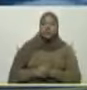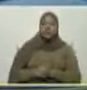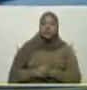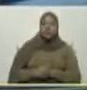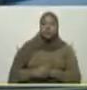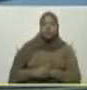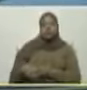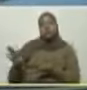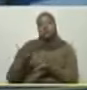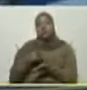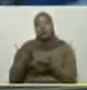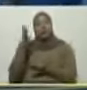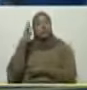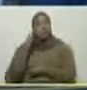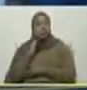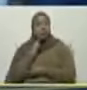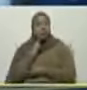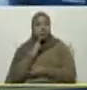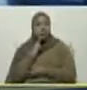bailaba Bolívar